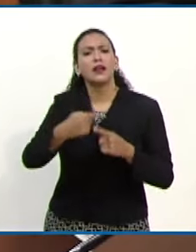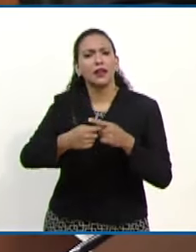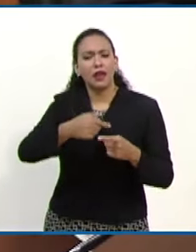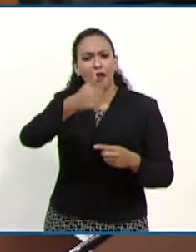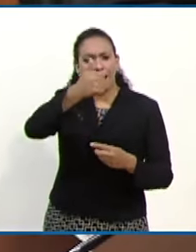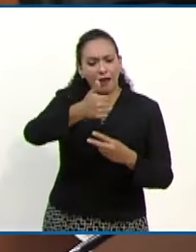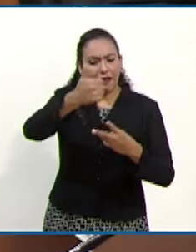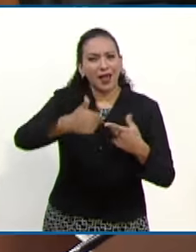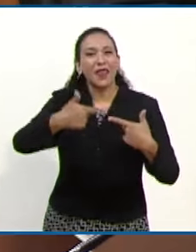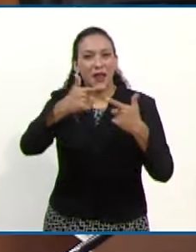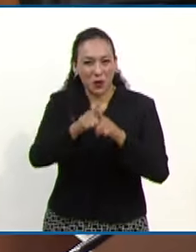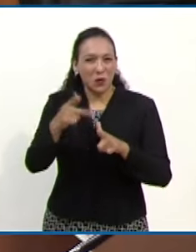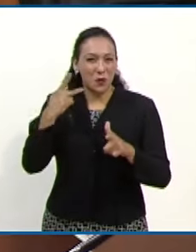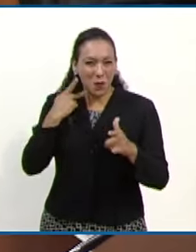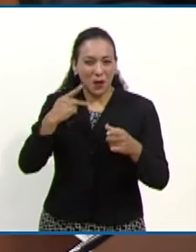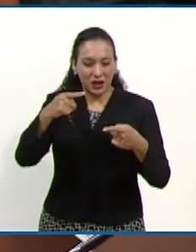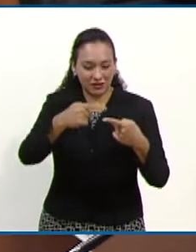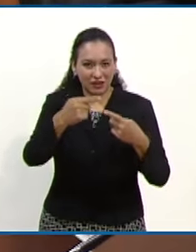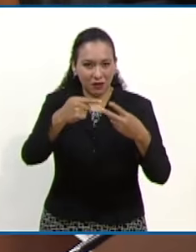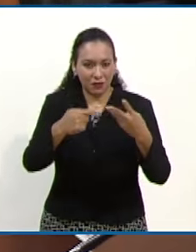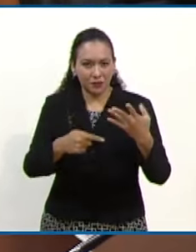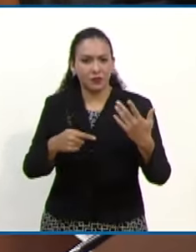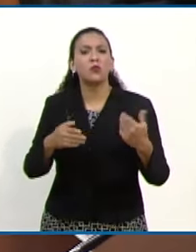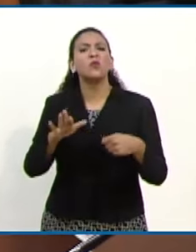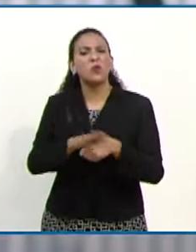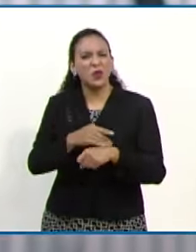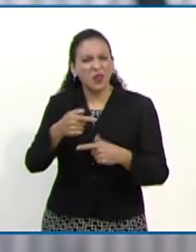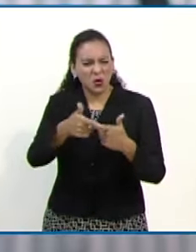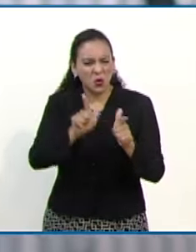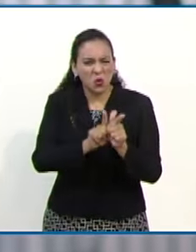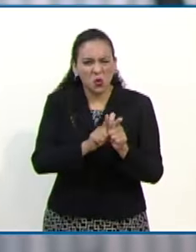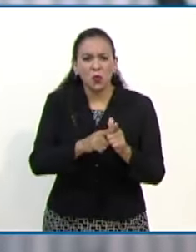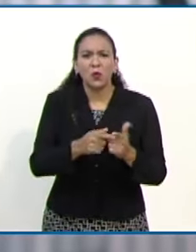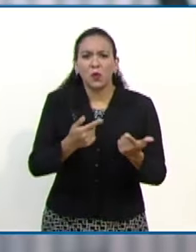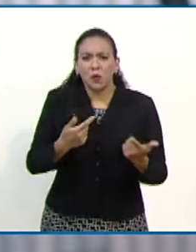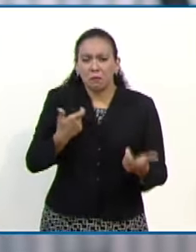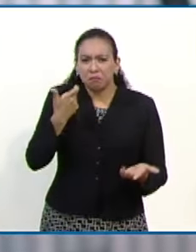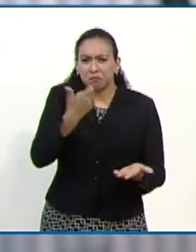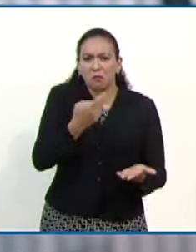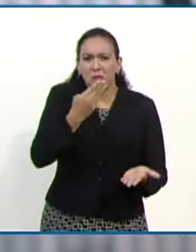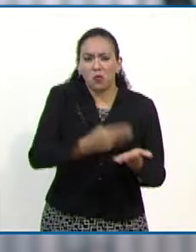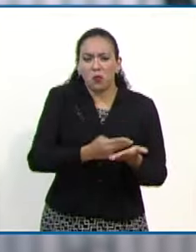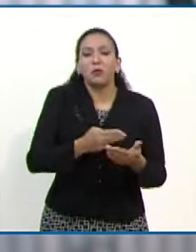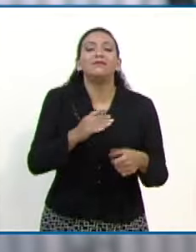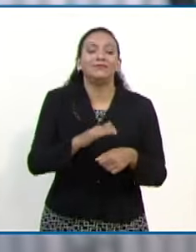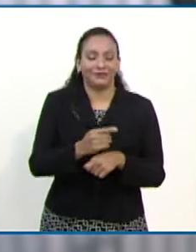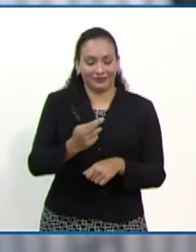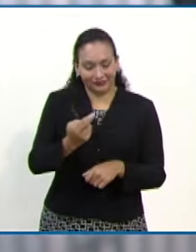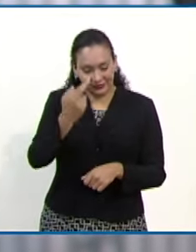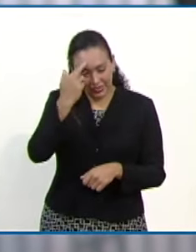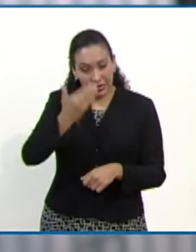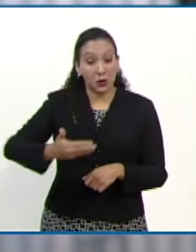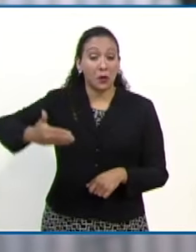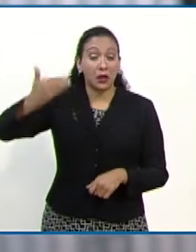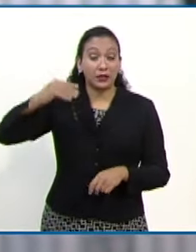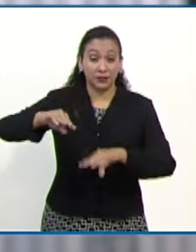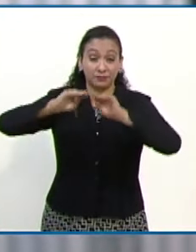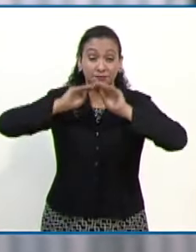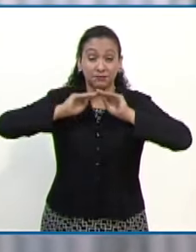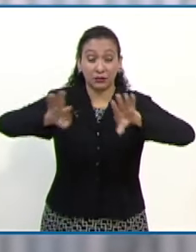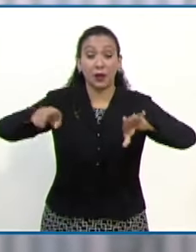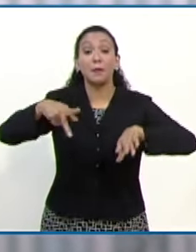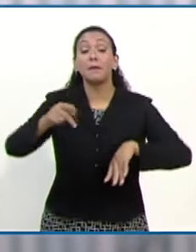de la alianza que la respaldó por el uso indebido del logotipo del INE en su propaganda. El proyecto propone confirmar